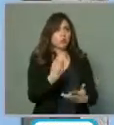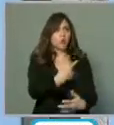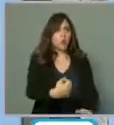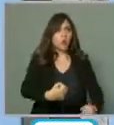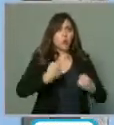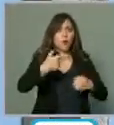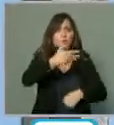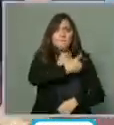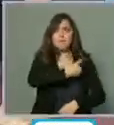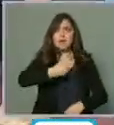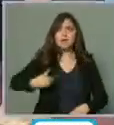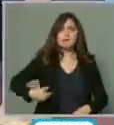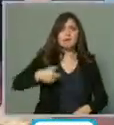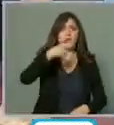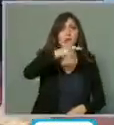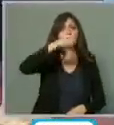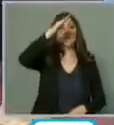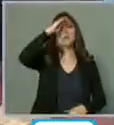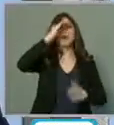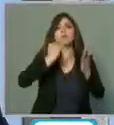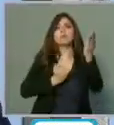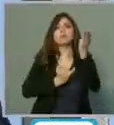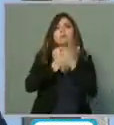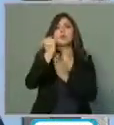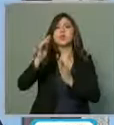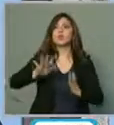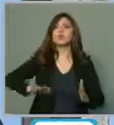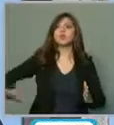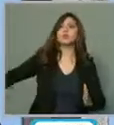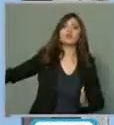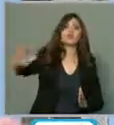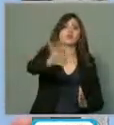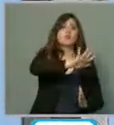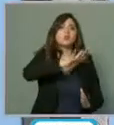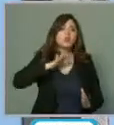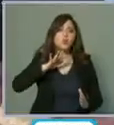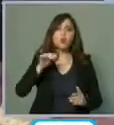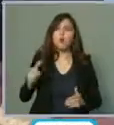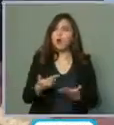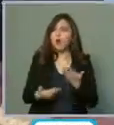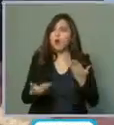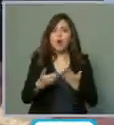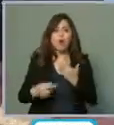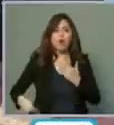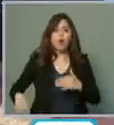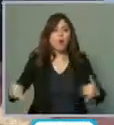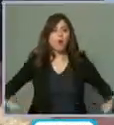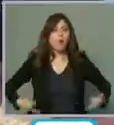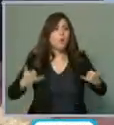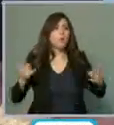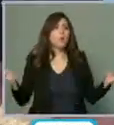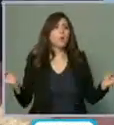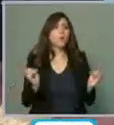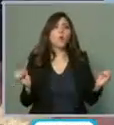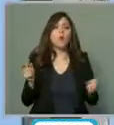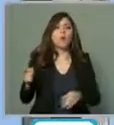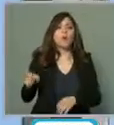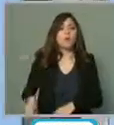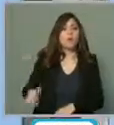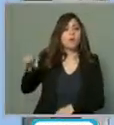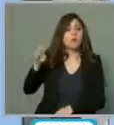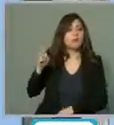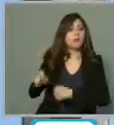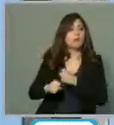y está tomando las decisiones más importantes y está moviéndose a un nivel que no lo hacen muchos jóvenes de 30. Sí, por Sí. supuesto. Y entonces,